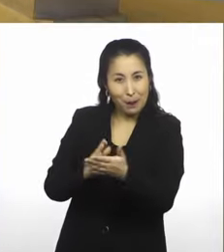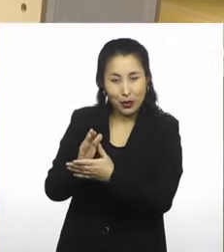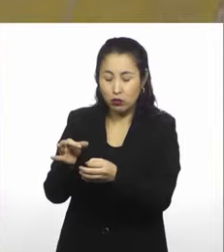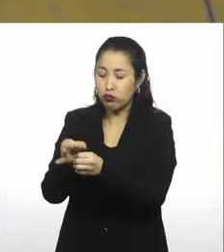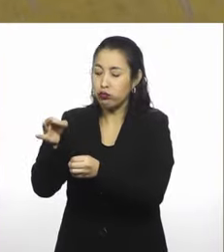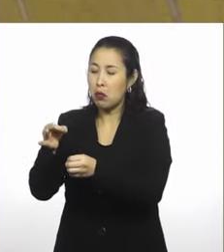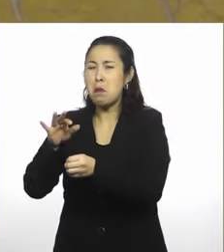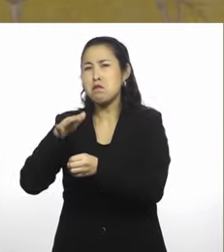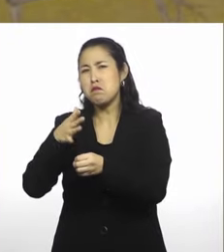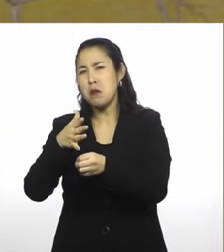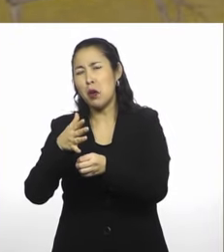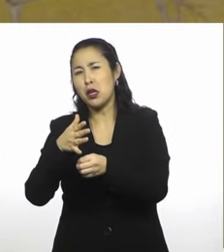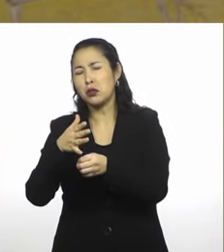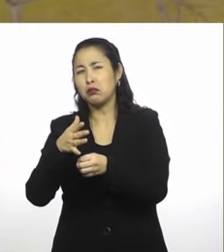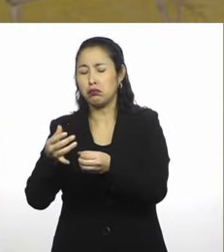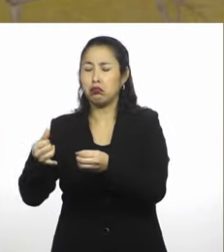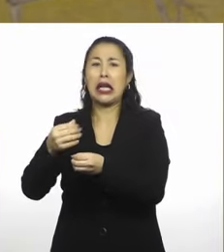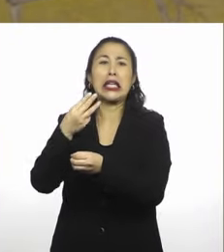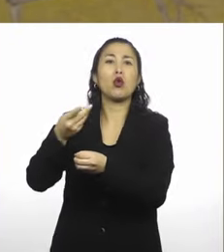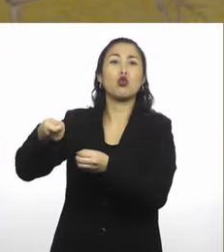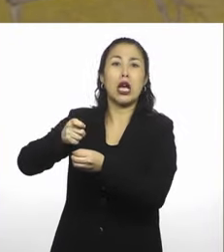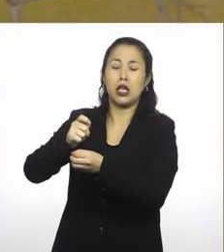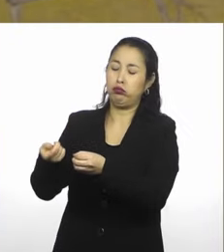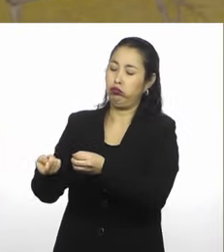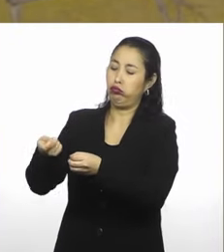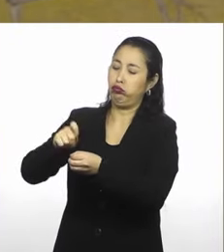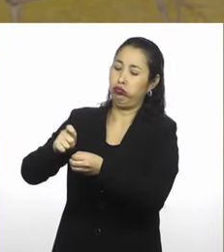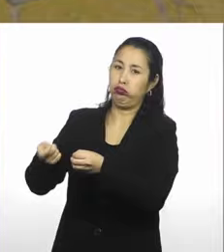menos unas 3 cucharadas.